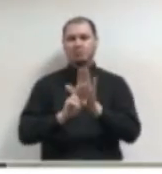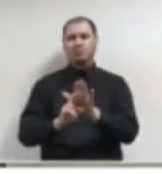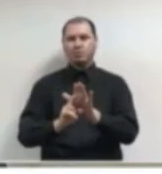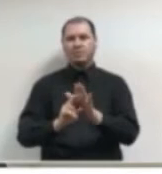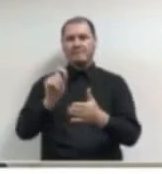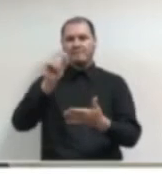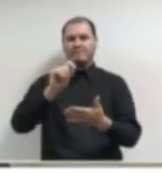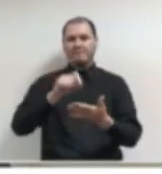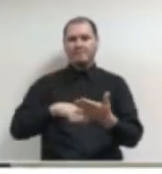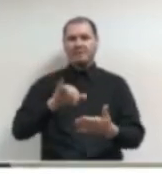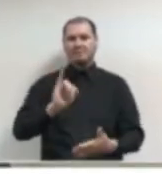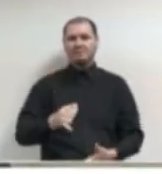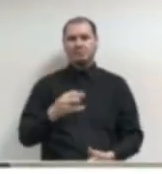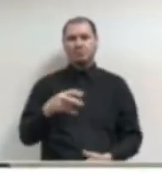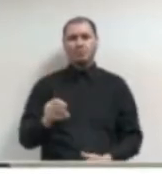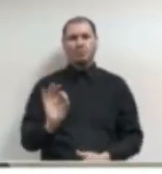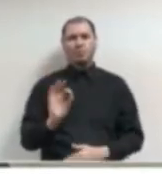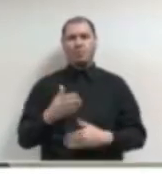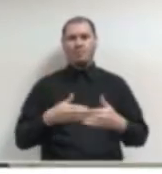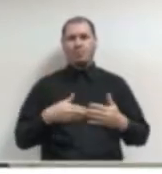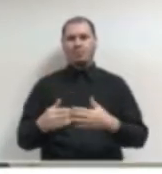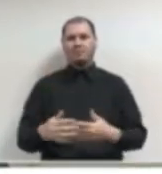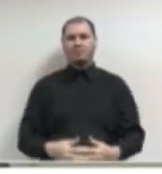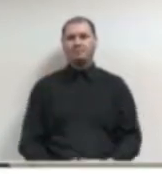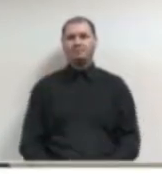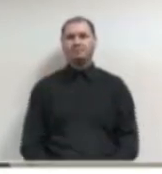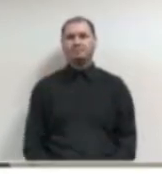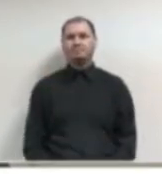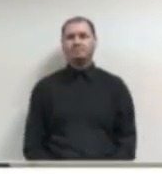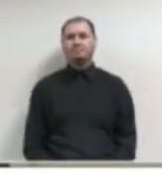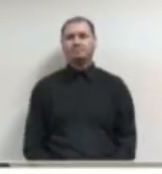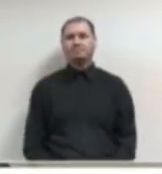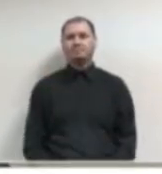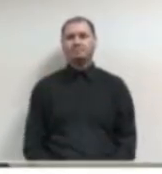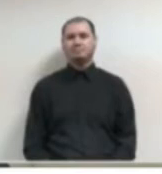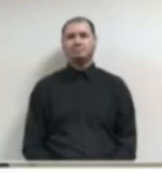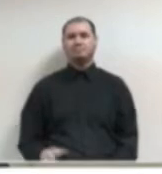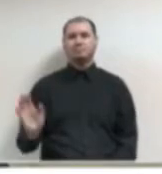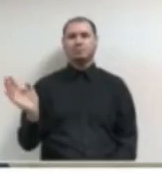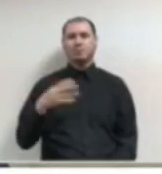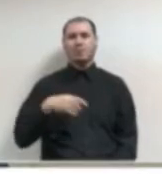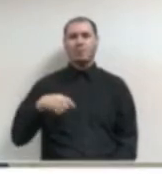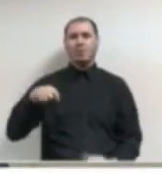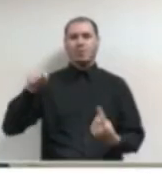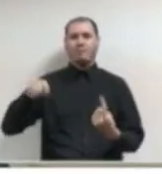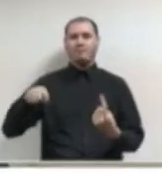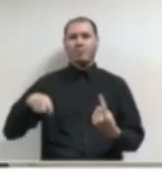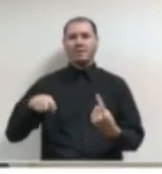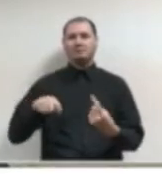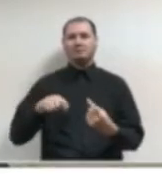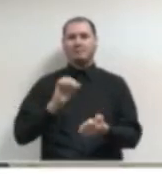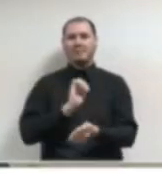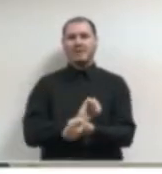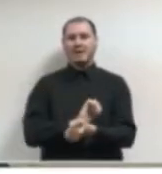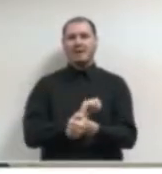para sentencia, deben proceder a la información correspondiente. Los juzgados penales de garantía de todo el país deberán informar sobre las audiencias preliminares